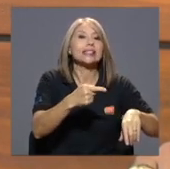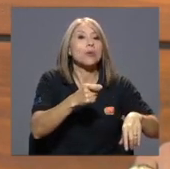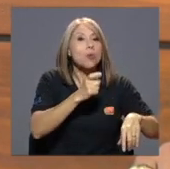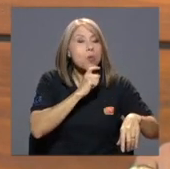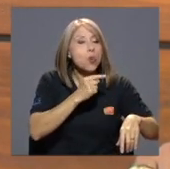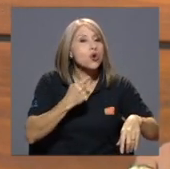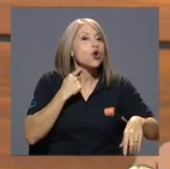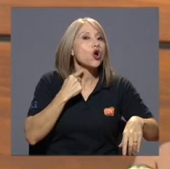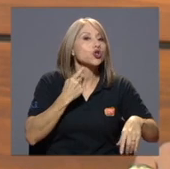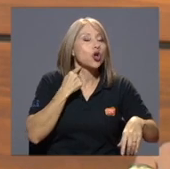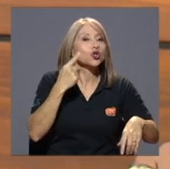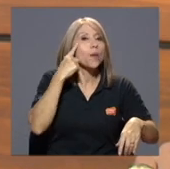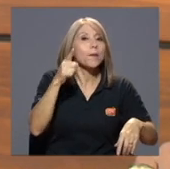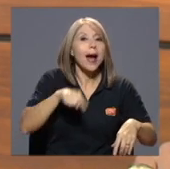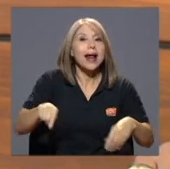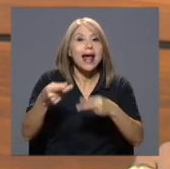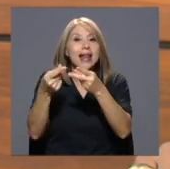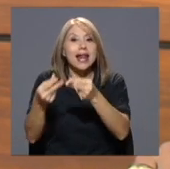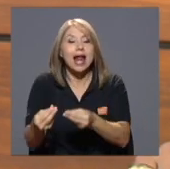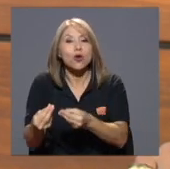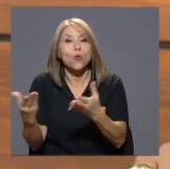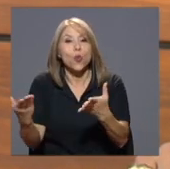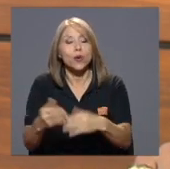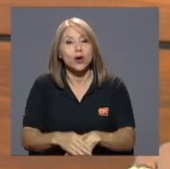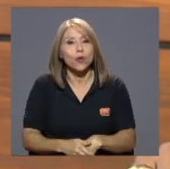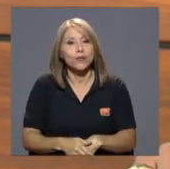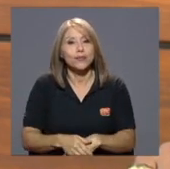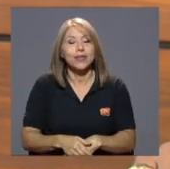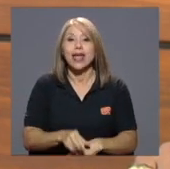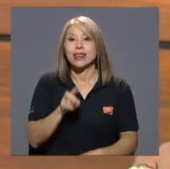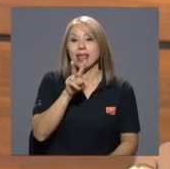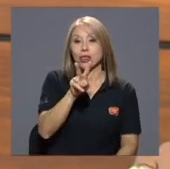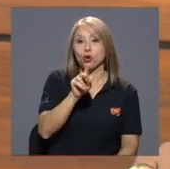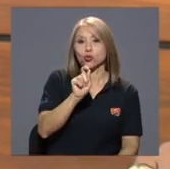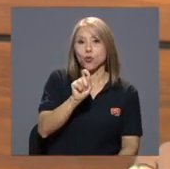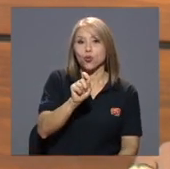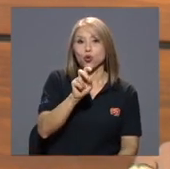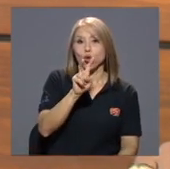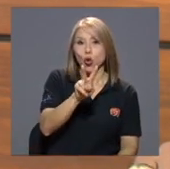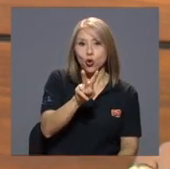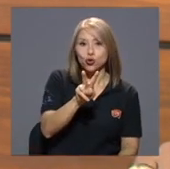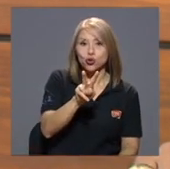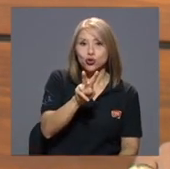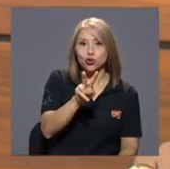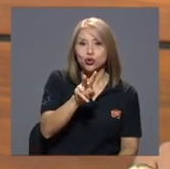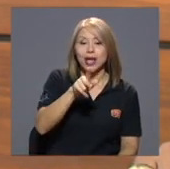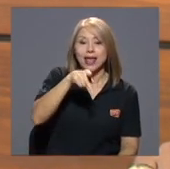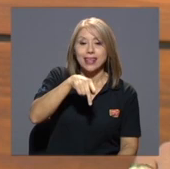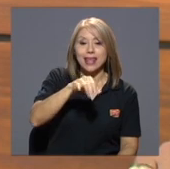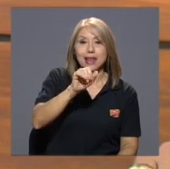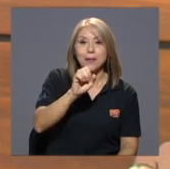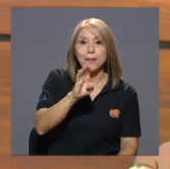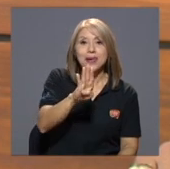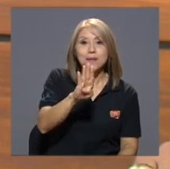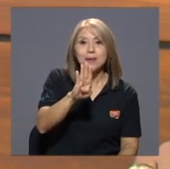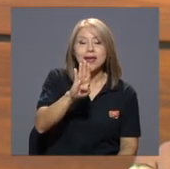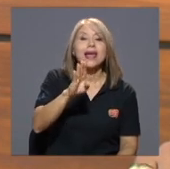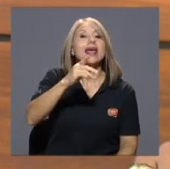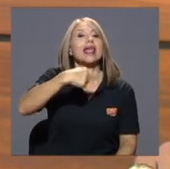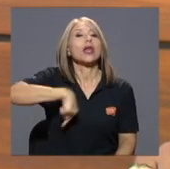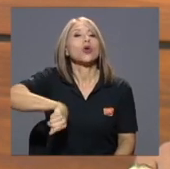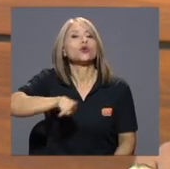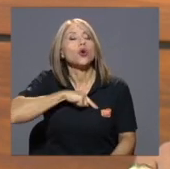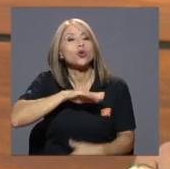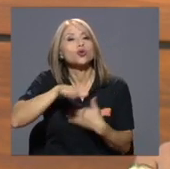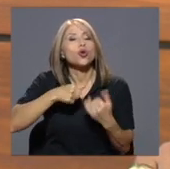el erario público. Digamos, de los 2.2 puntos del PIB que estamos pagando todos los años